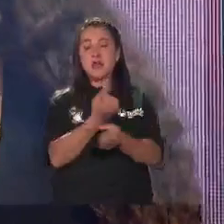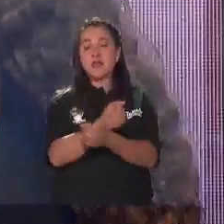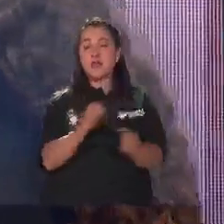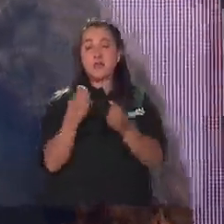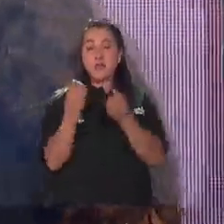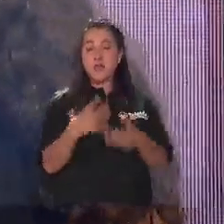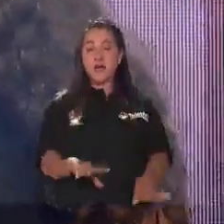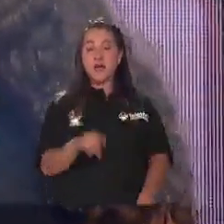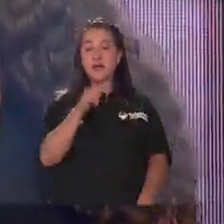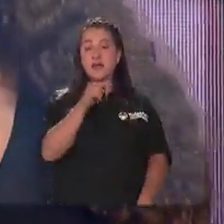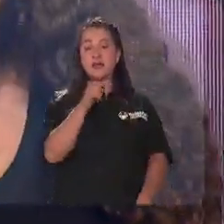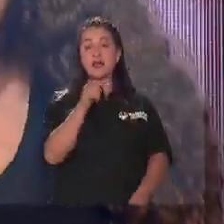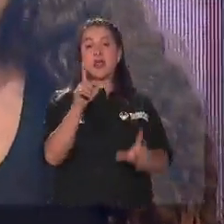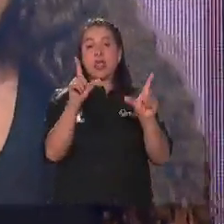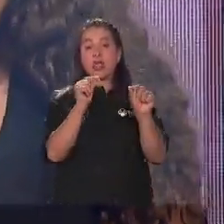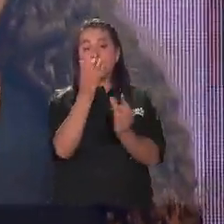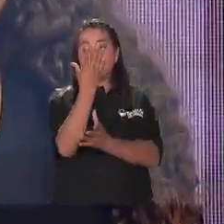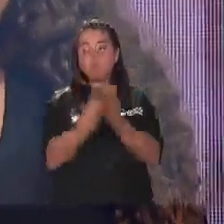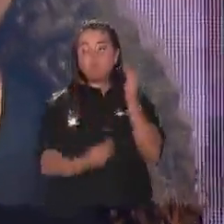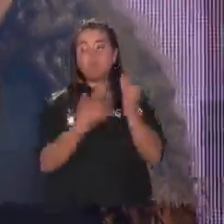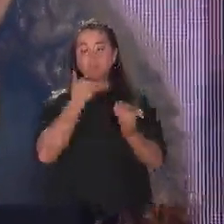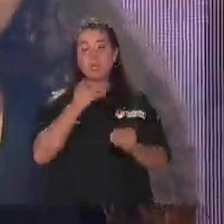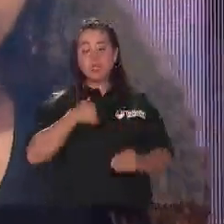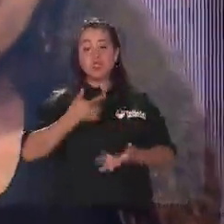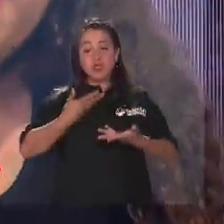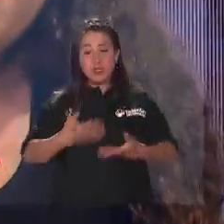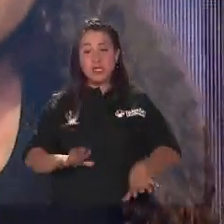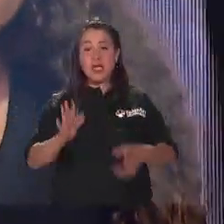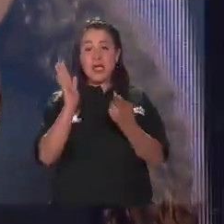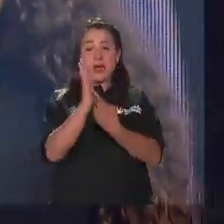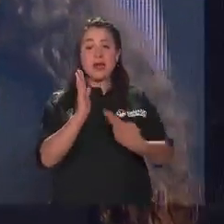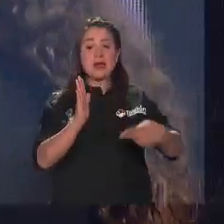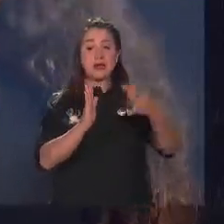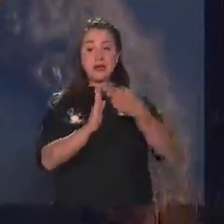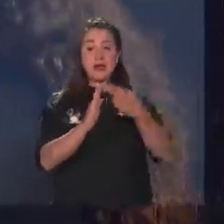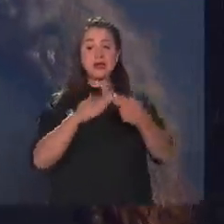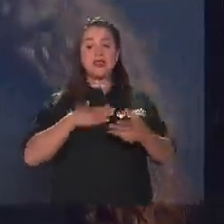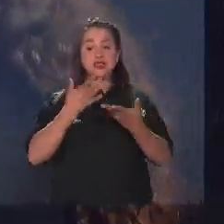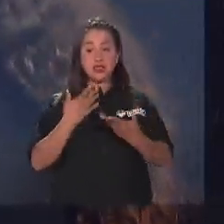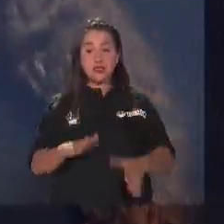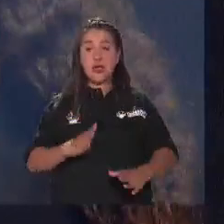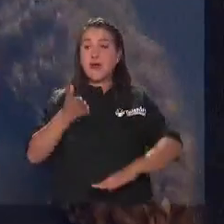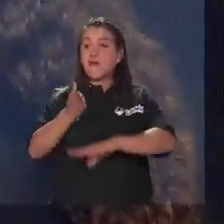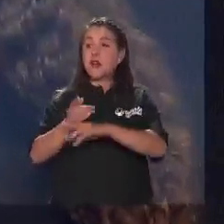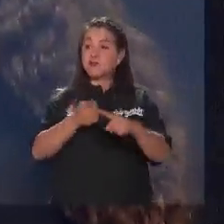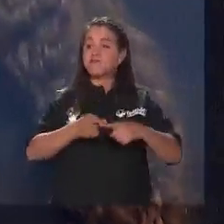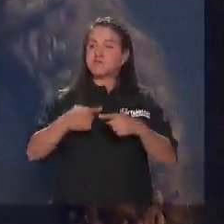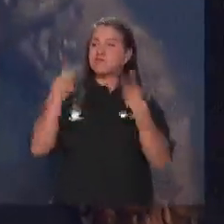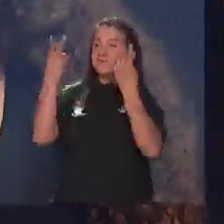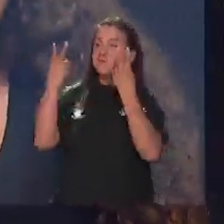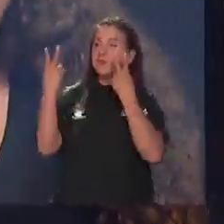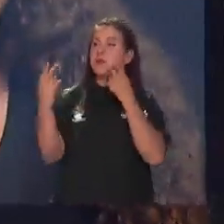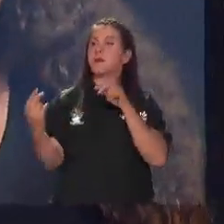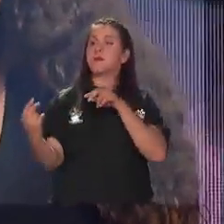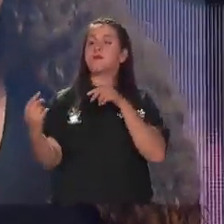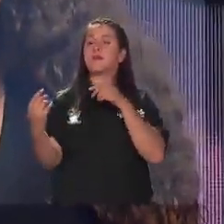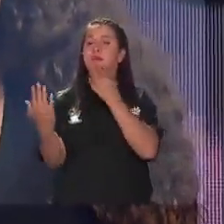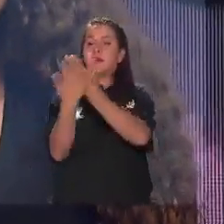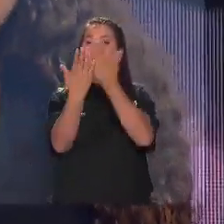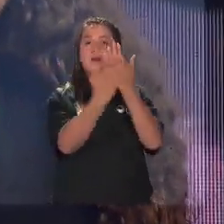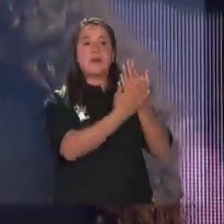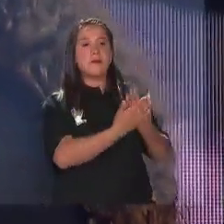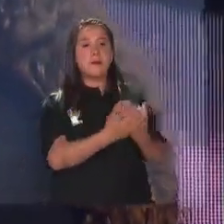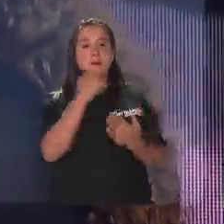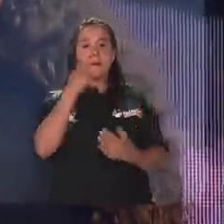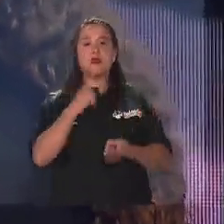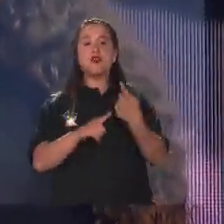dejar que esta causa muera. No podemos dejar porque yo ya estoy rehabilitada, yo ya salgo a la sociedad y la enfrento día a día. Pero hay muchos niños